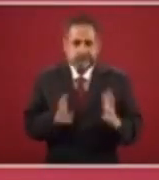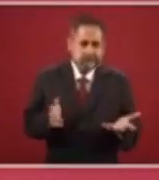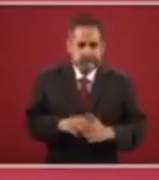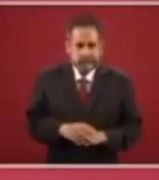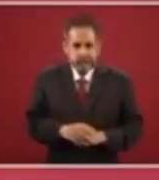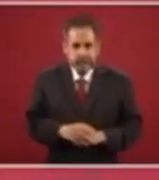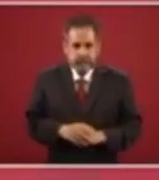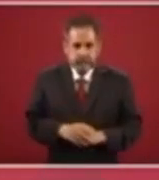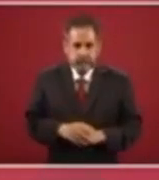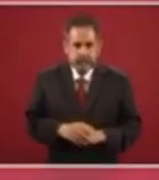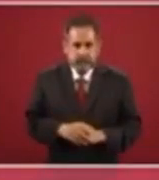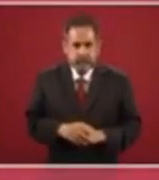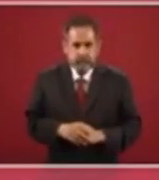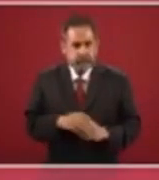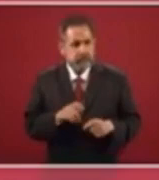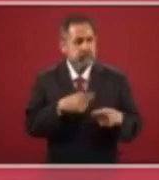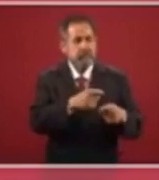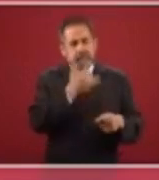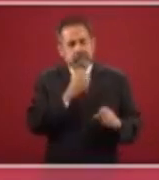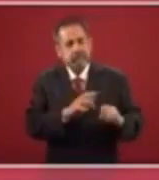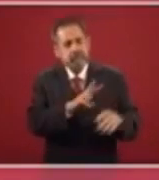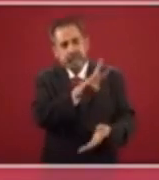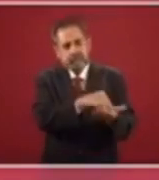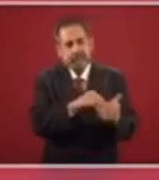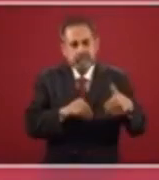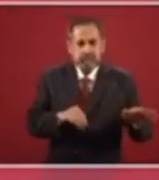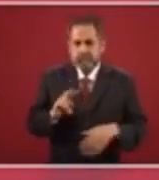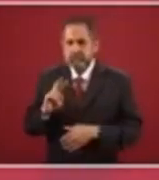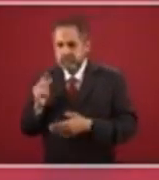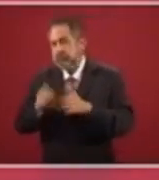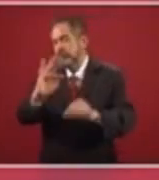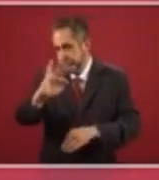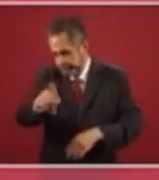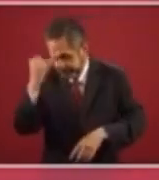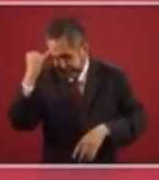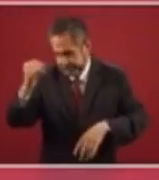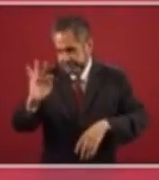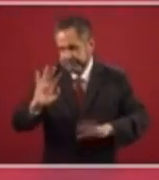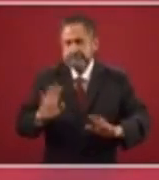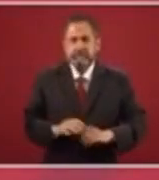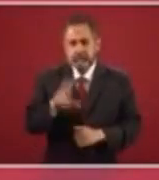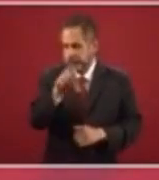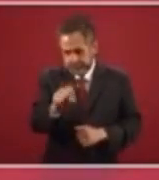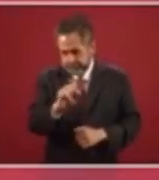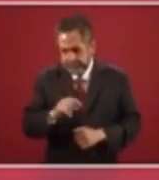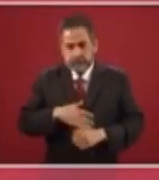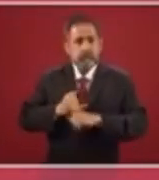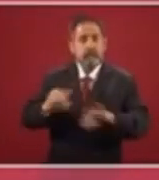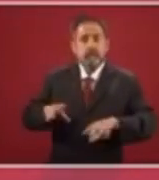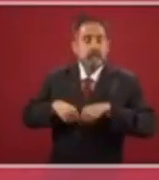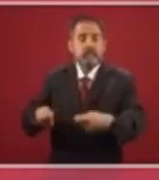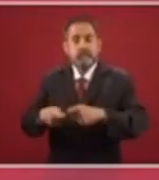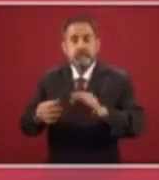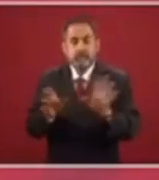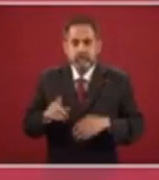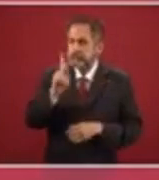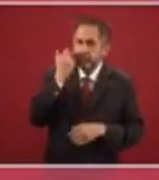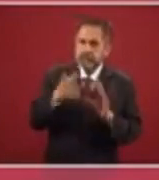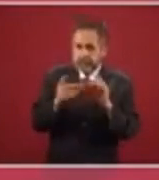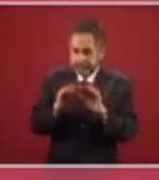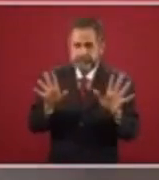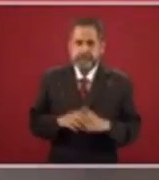sea, condonamos o perdonamos 3.000, en el supuesto que fuese así, porque tampoco yo puedo dar información, pero quiero